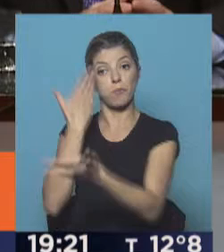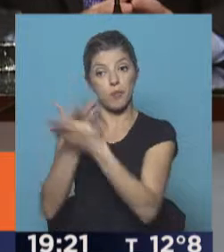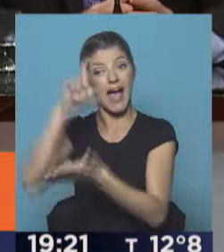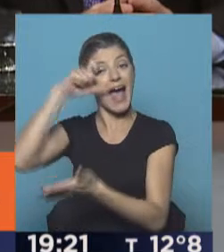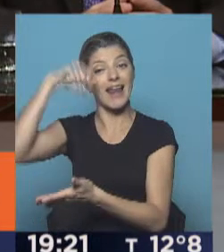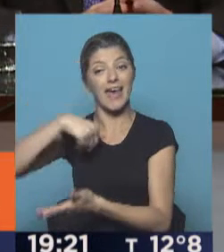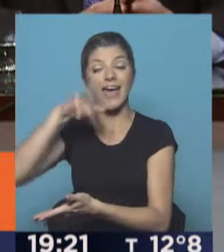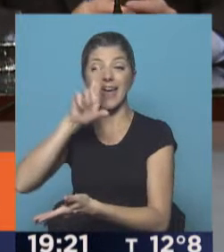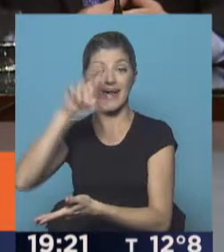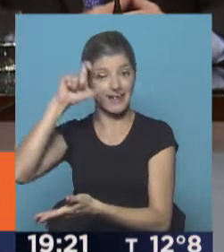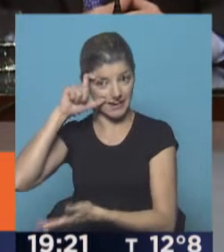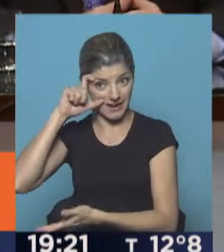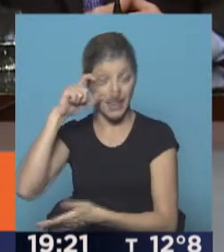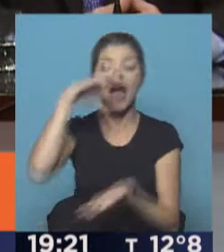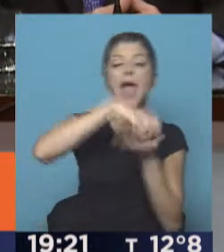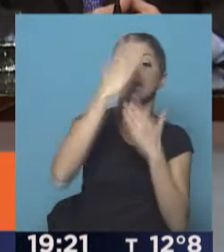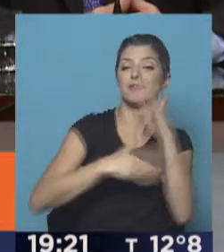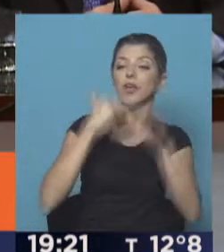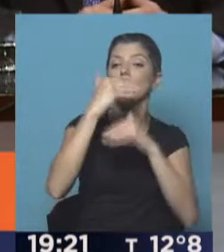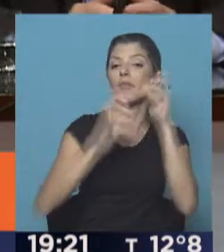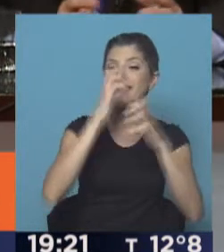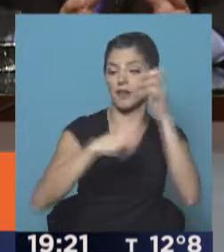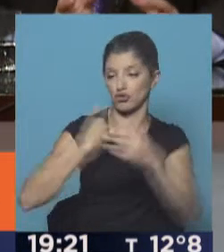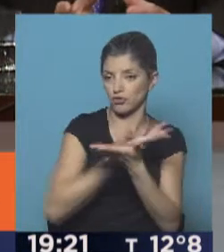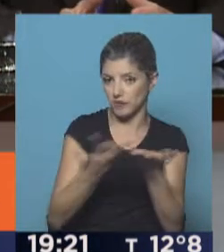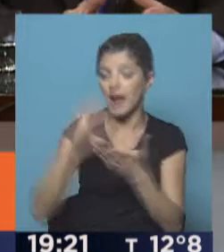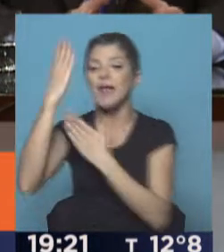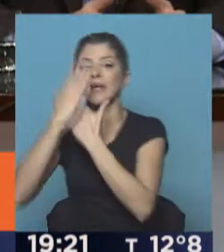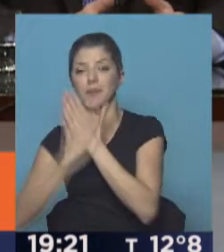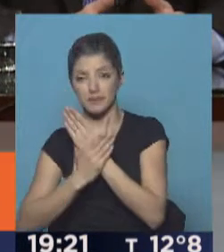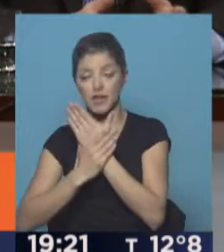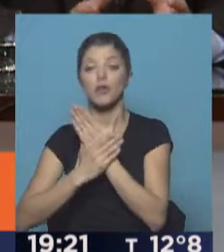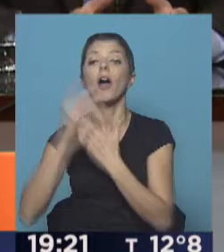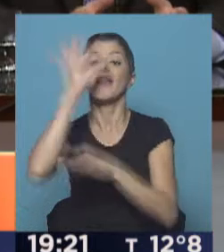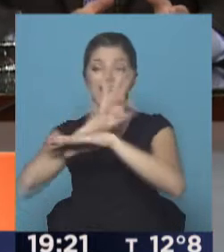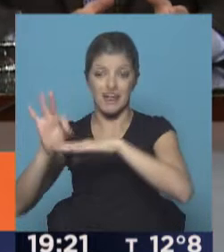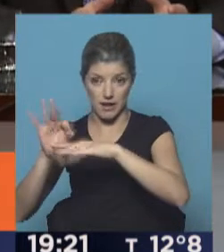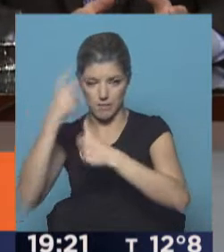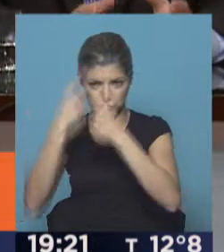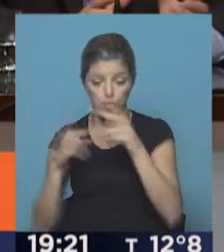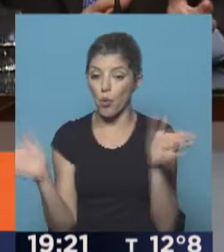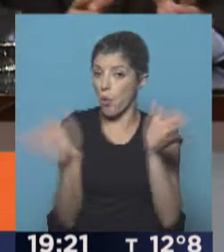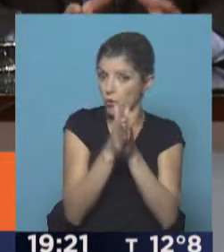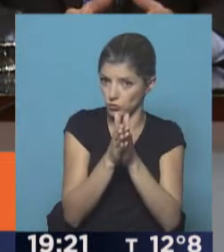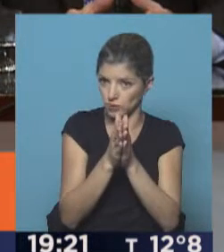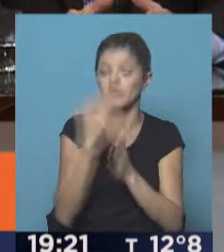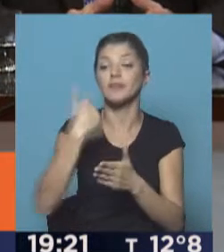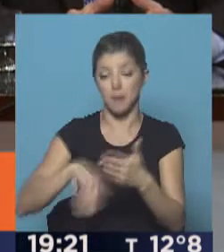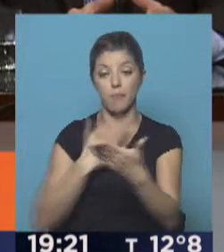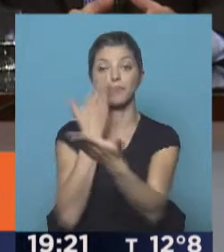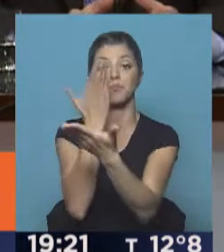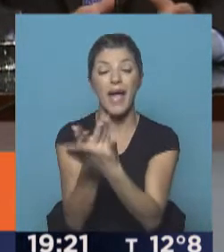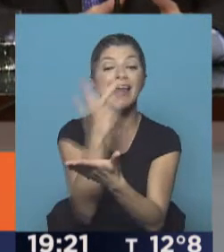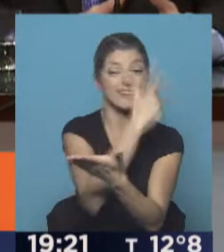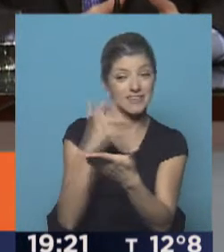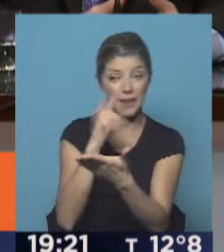conjunta del Ministerio de Desarrollo Social con el Ministerio de Energía y Minería, y en la próxima facturación ya van a estar recibiendo estas 300.000